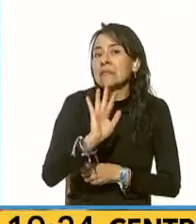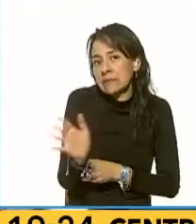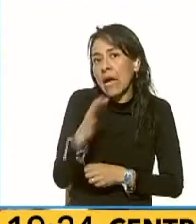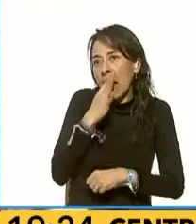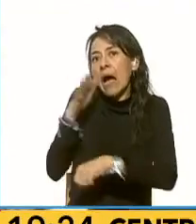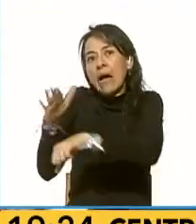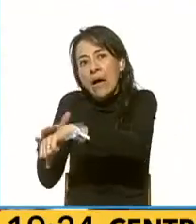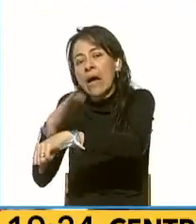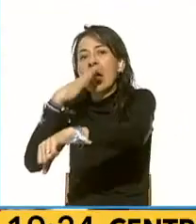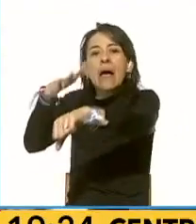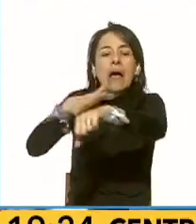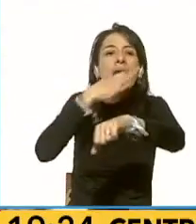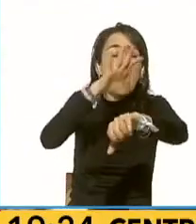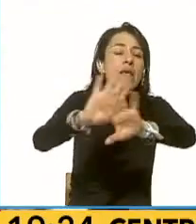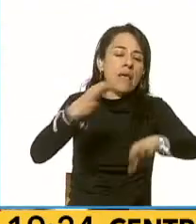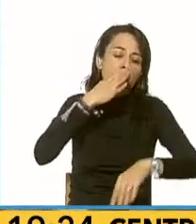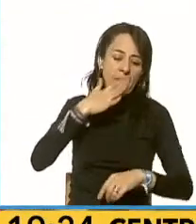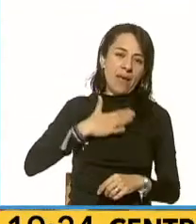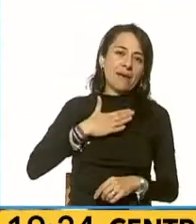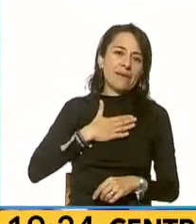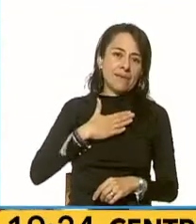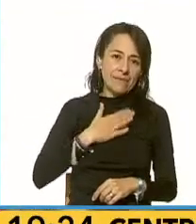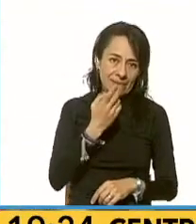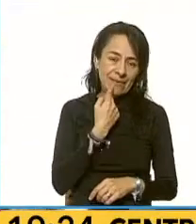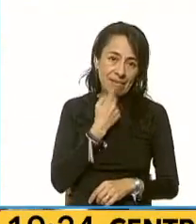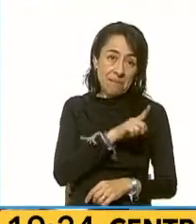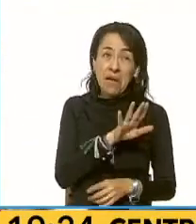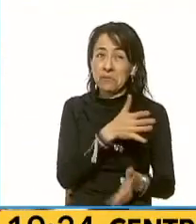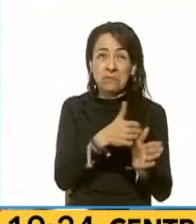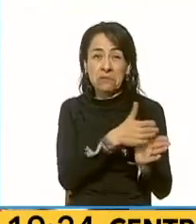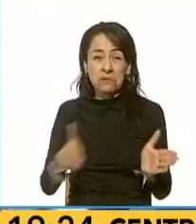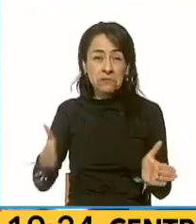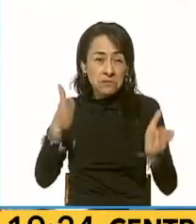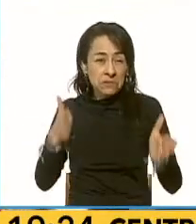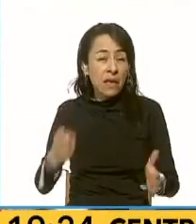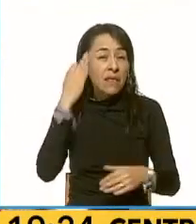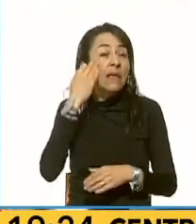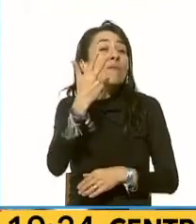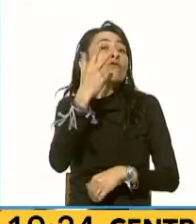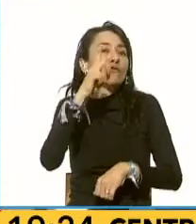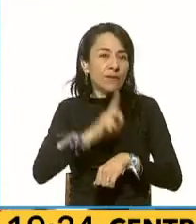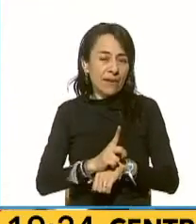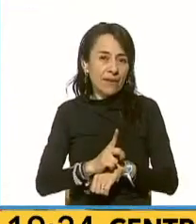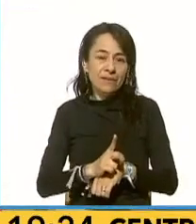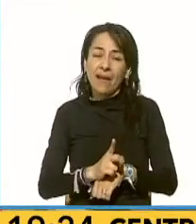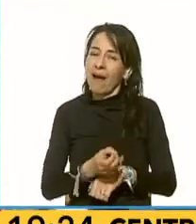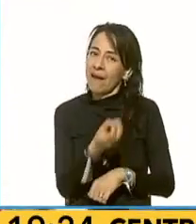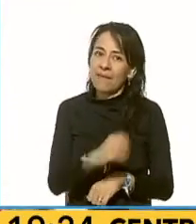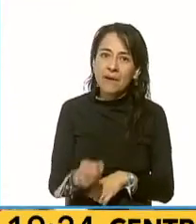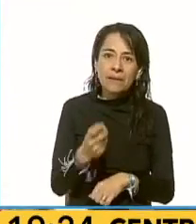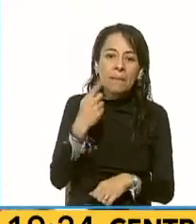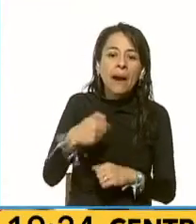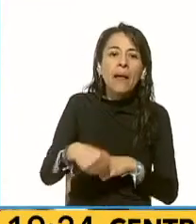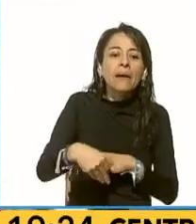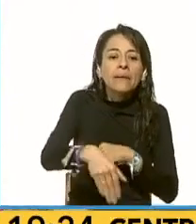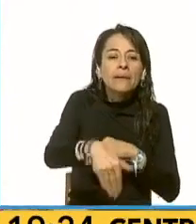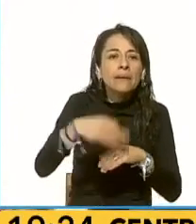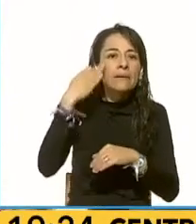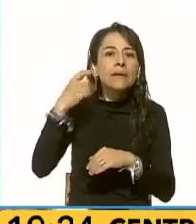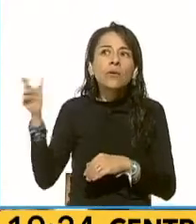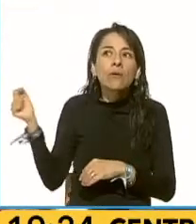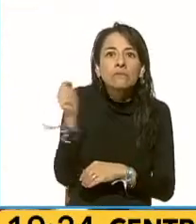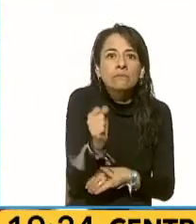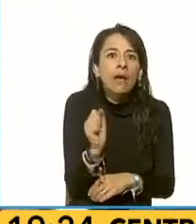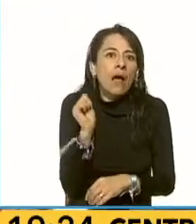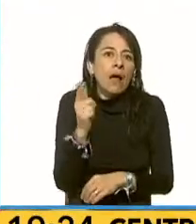ya me notificaron a mí de la demanda. Tengo un plazo de 8 días para presentar mi defensa. Y sí, bueno, pues el caso